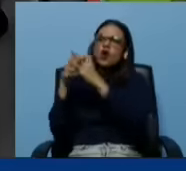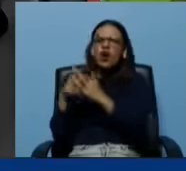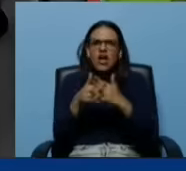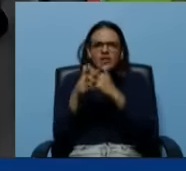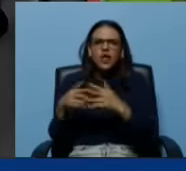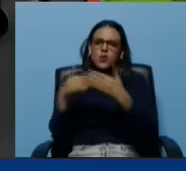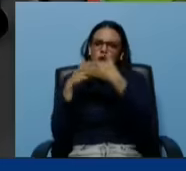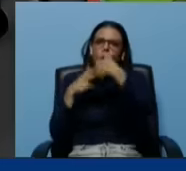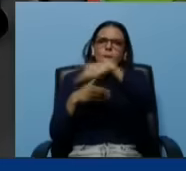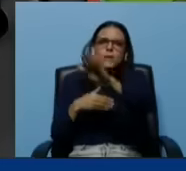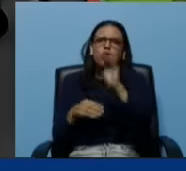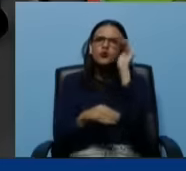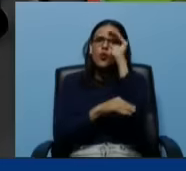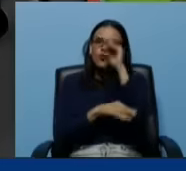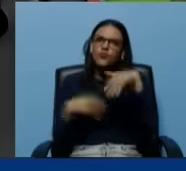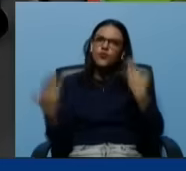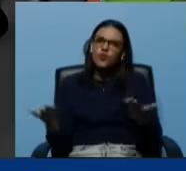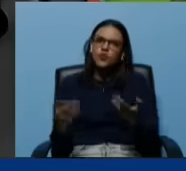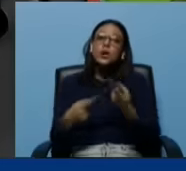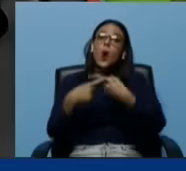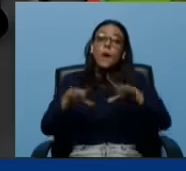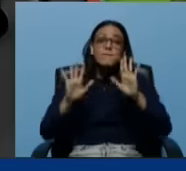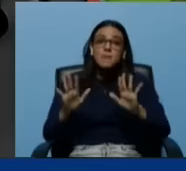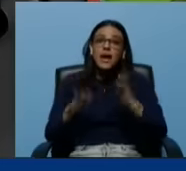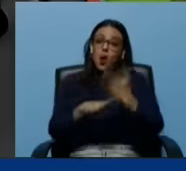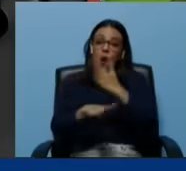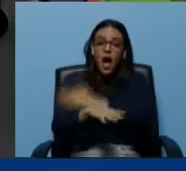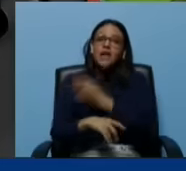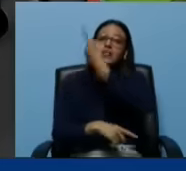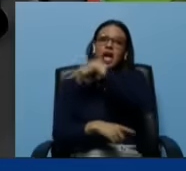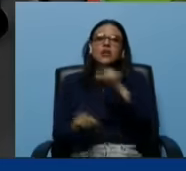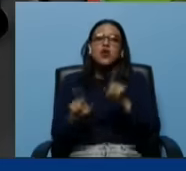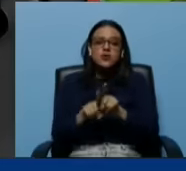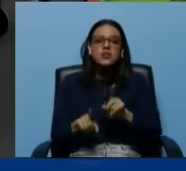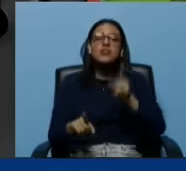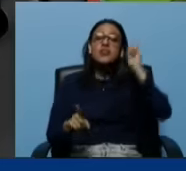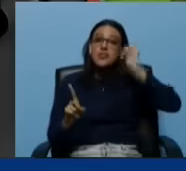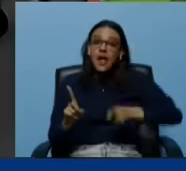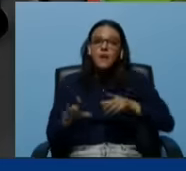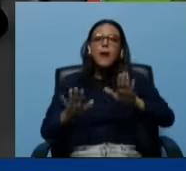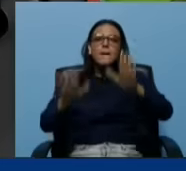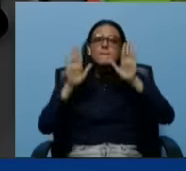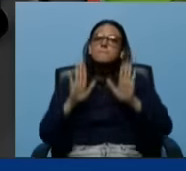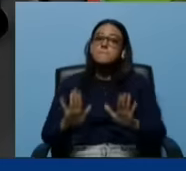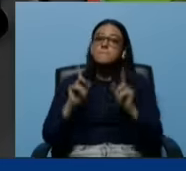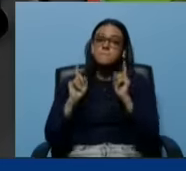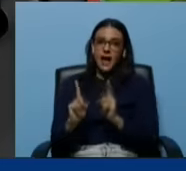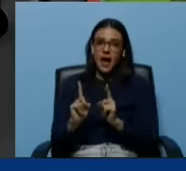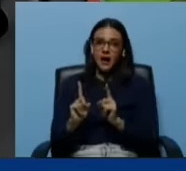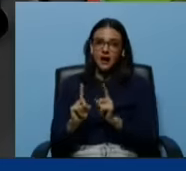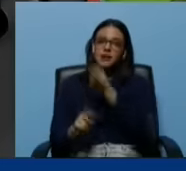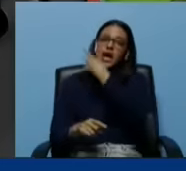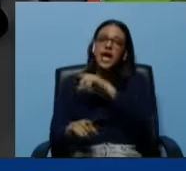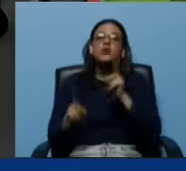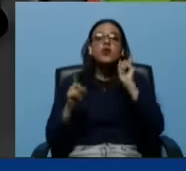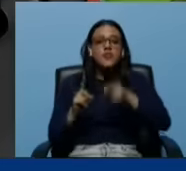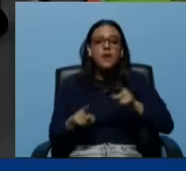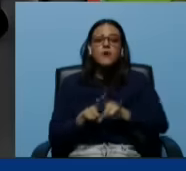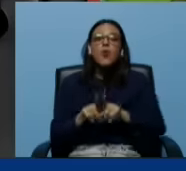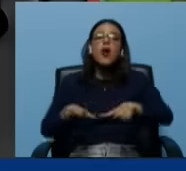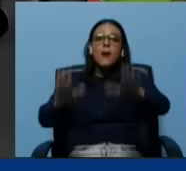Pero ellos deben cesar, su gobierno debe cesar esta guerra